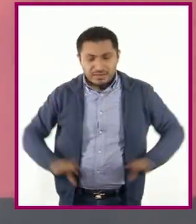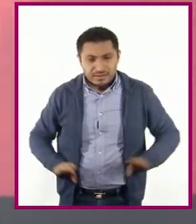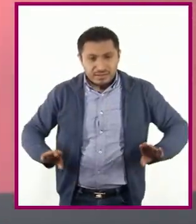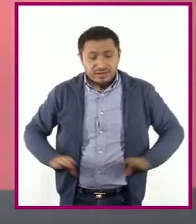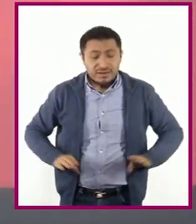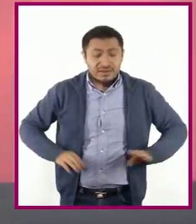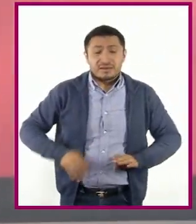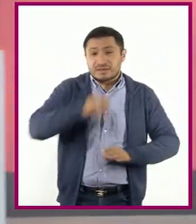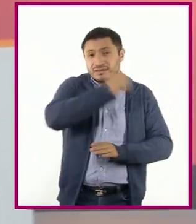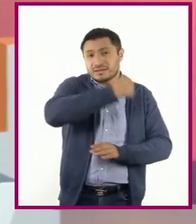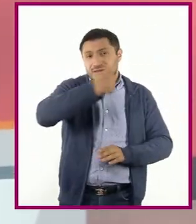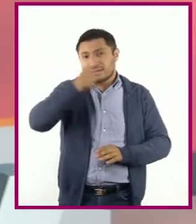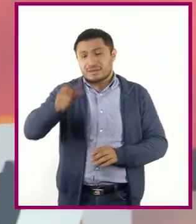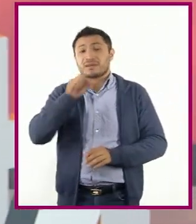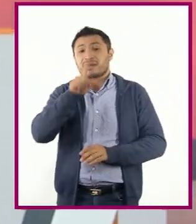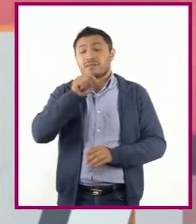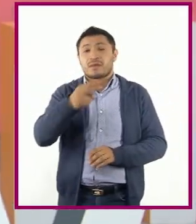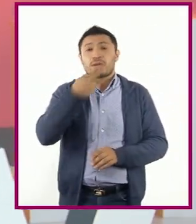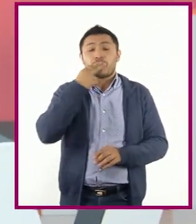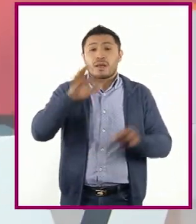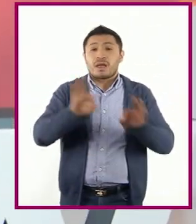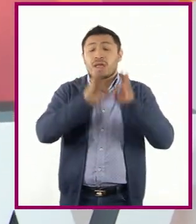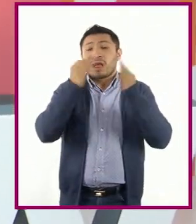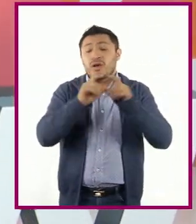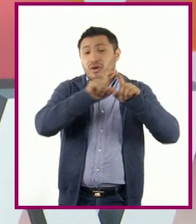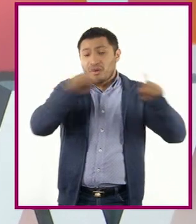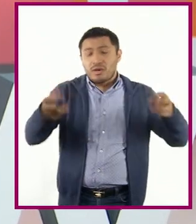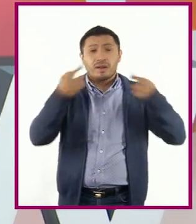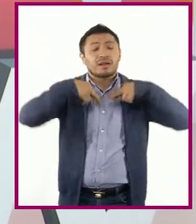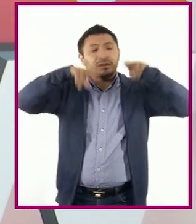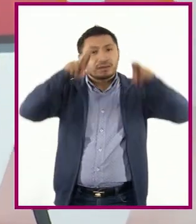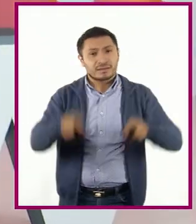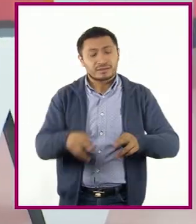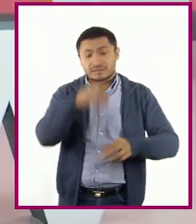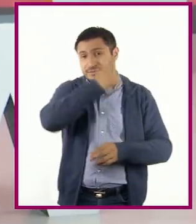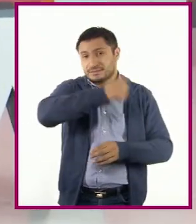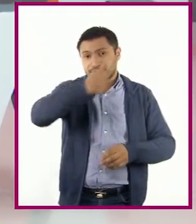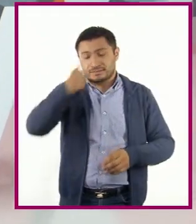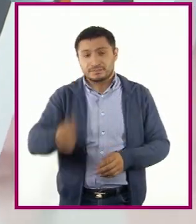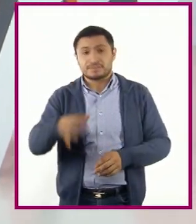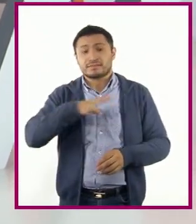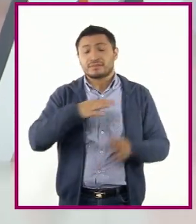representa el oxígeno. El lenguaje químico se utiliza independientemente del